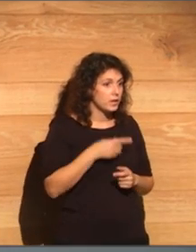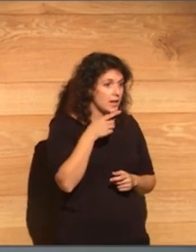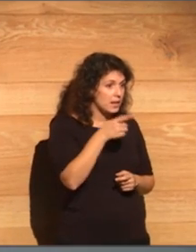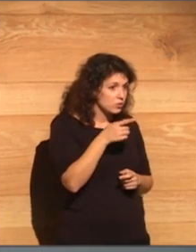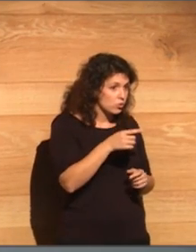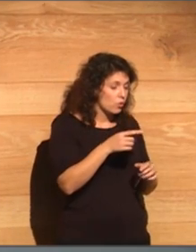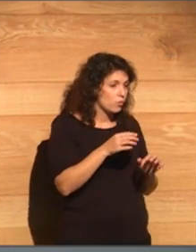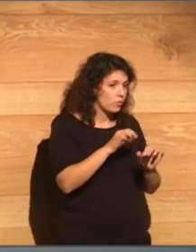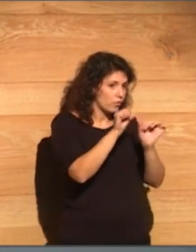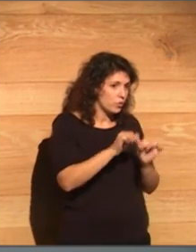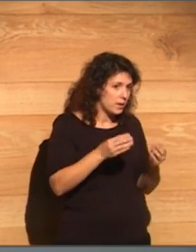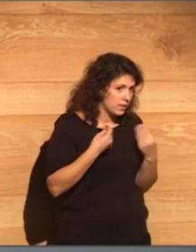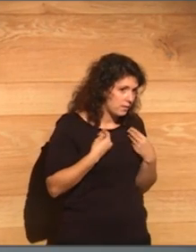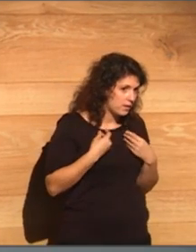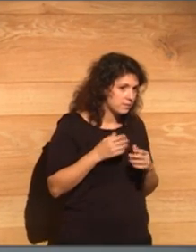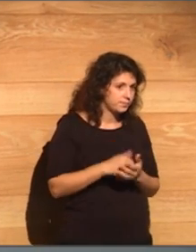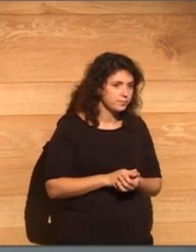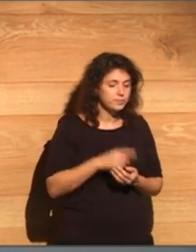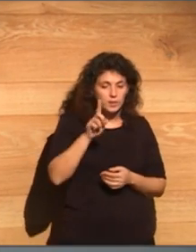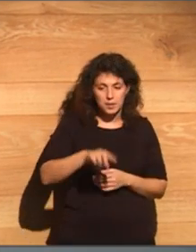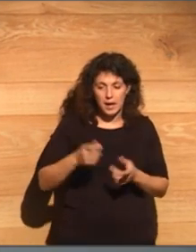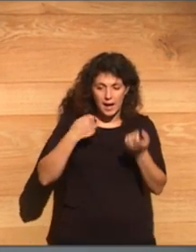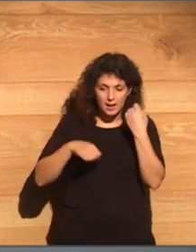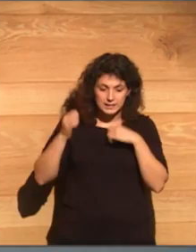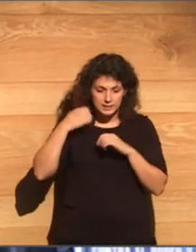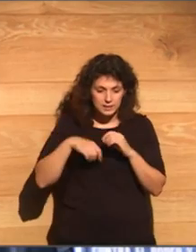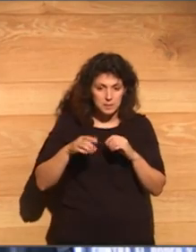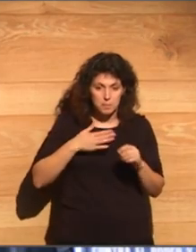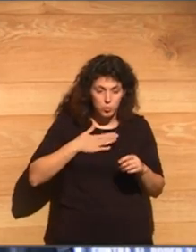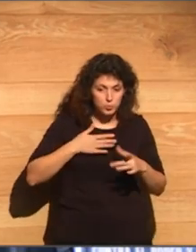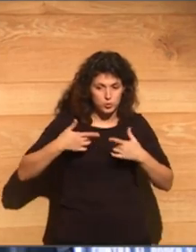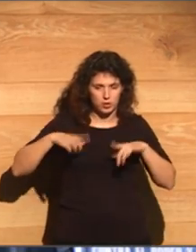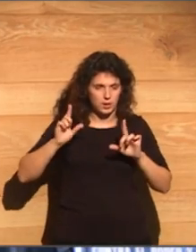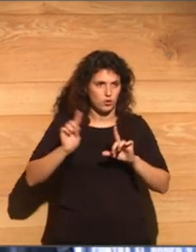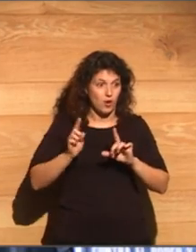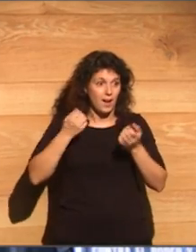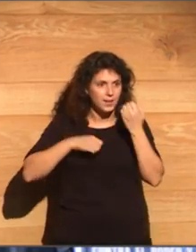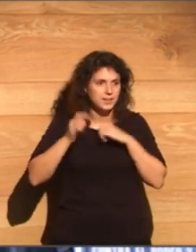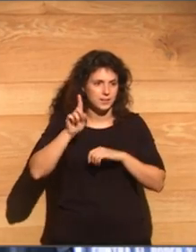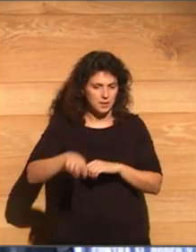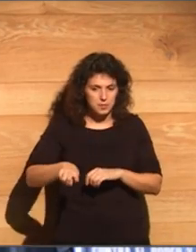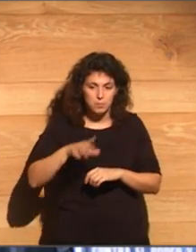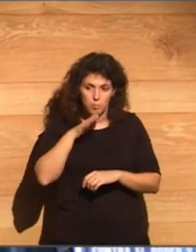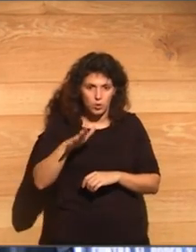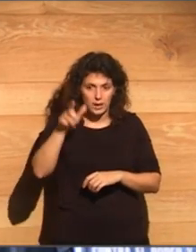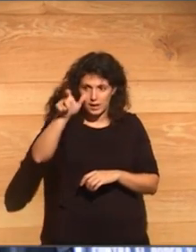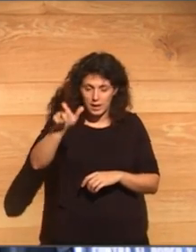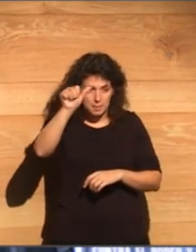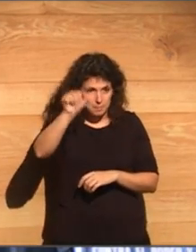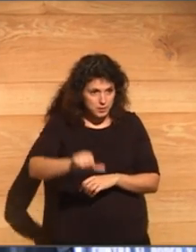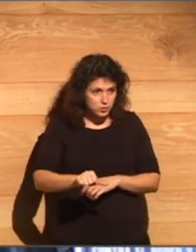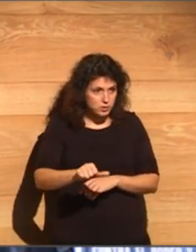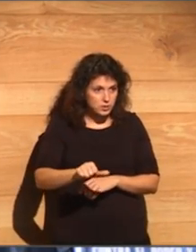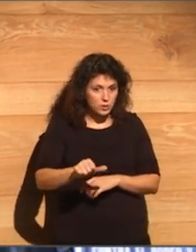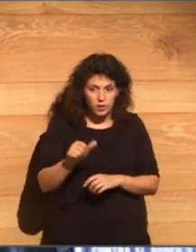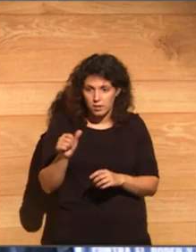es una especie de. También yo creo que lo incorpora la energía de la propia actriz, no solo el personaje, sino que ella es deslumbrante y está deslumbrante en la película. Y esa luz que tiene en